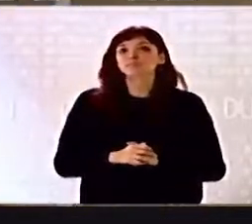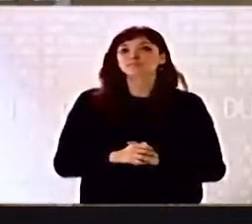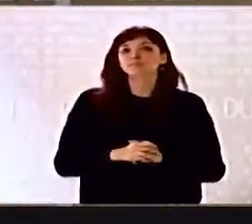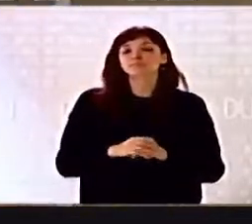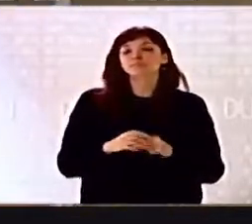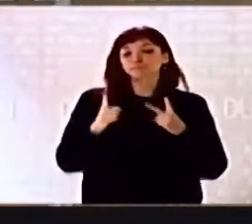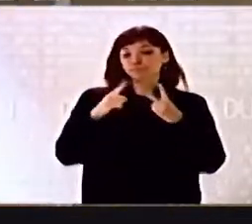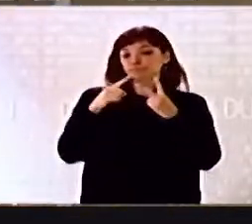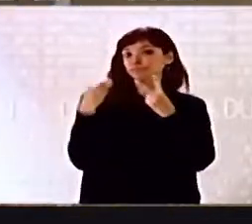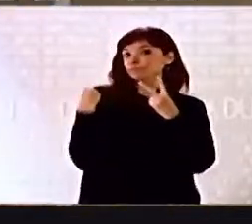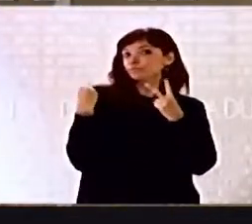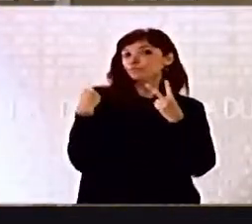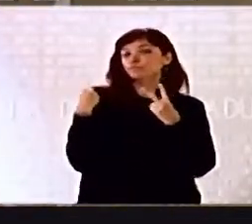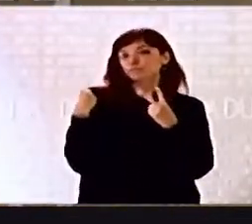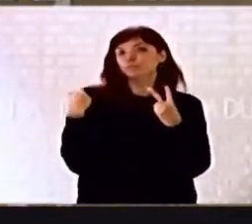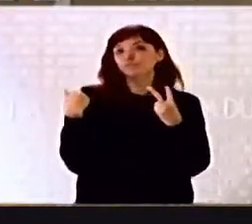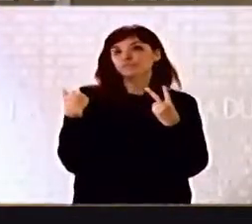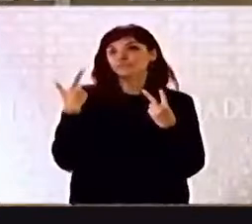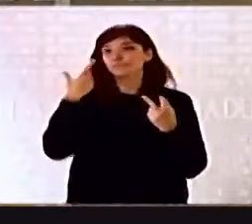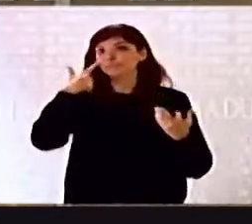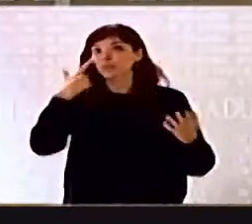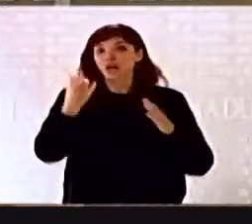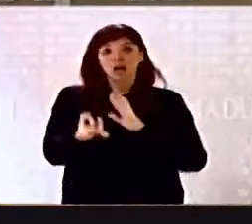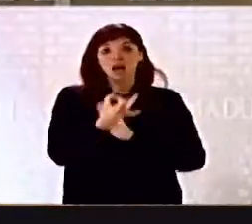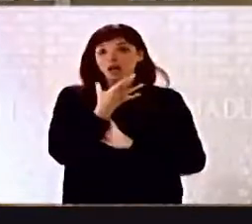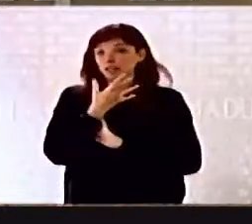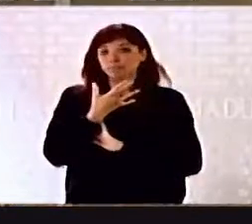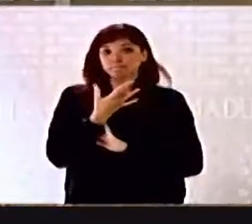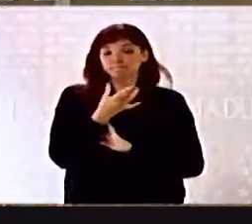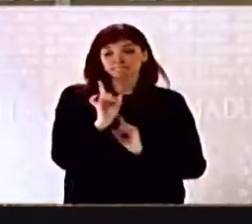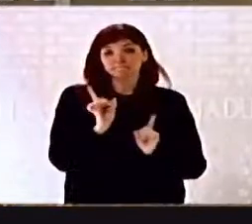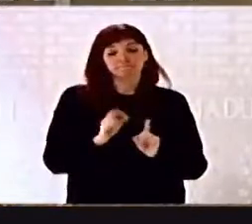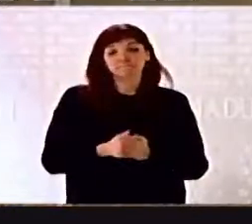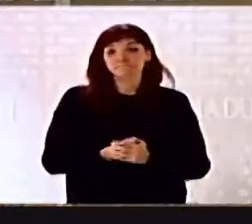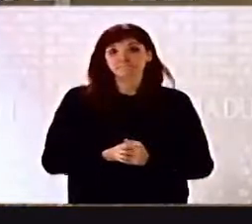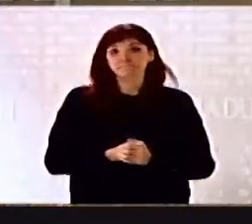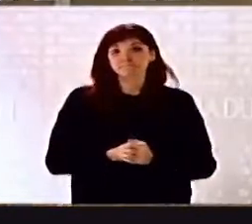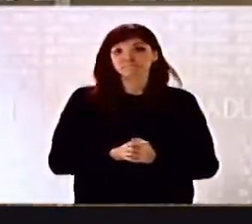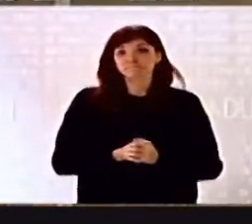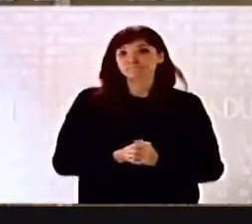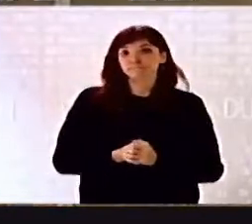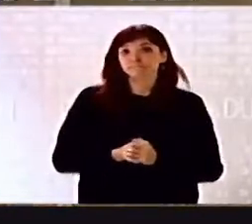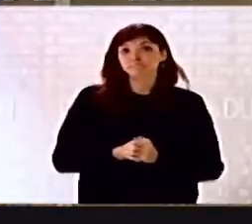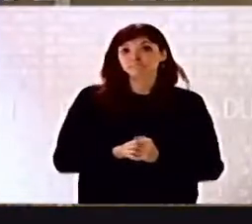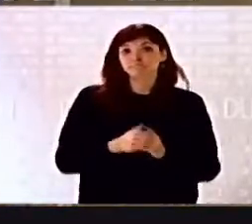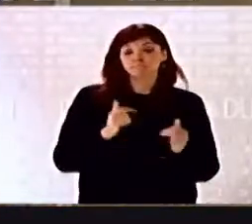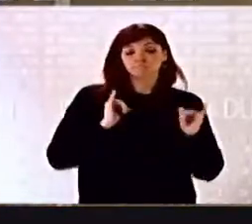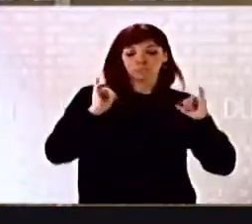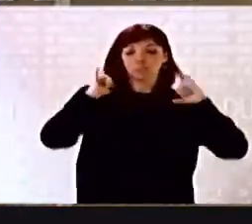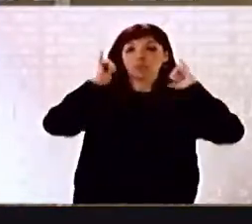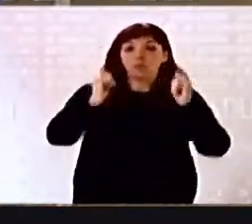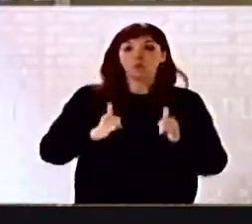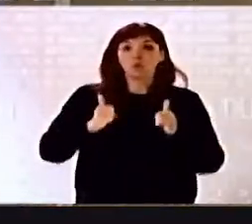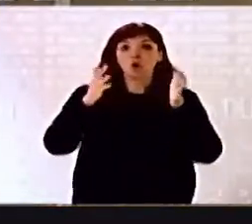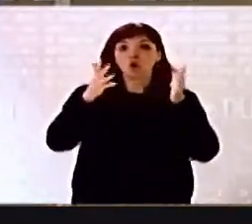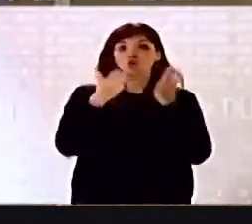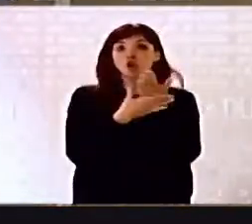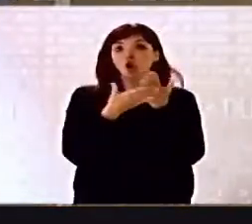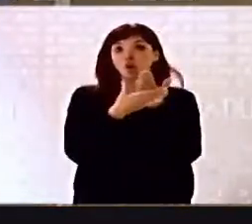Mire, no me ha llegado la carta. Hasta que me he venido al Consejo de Gobierno no había llegado ninguna